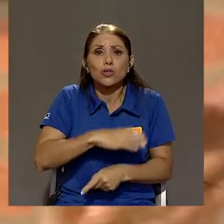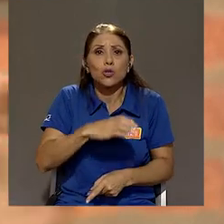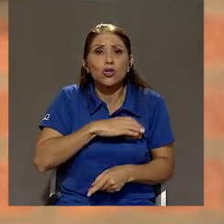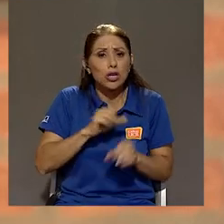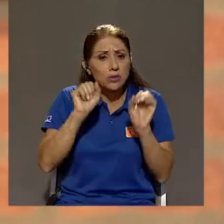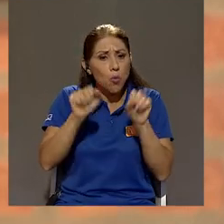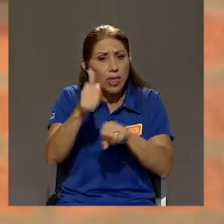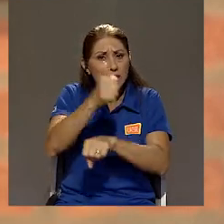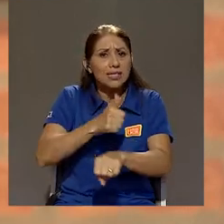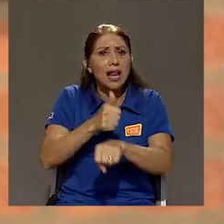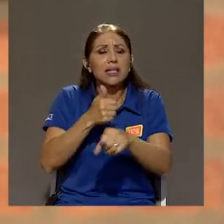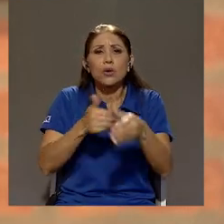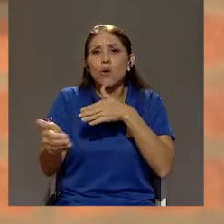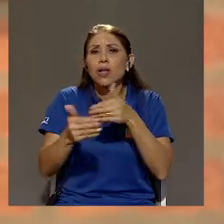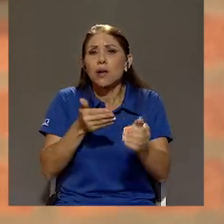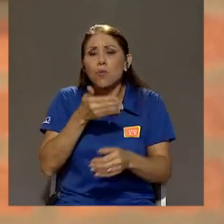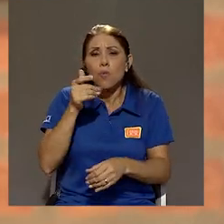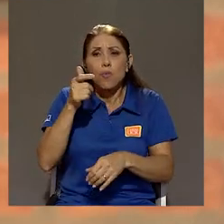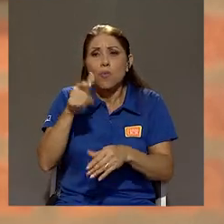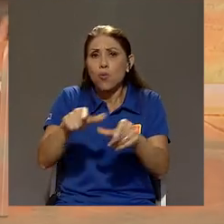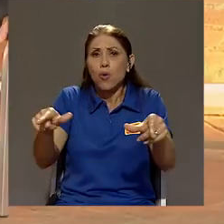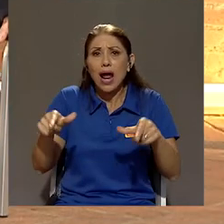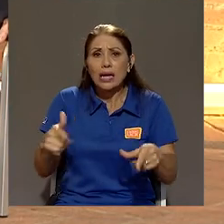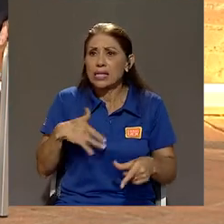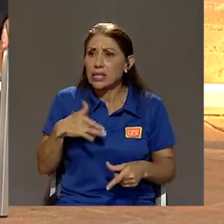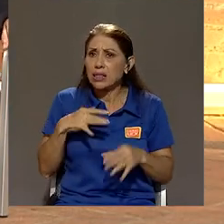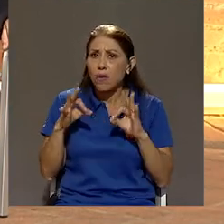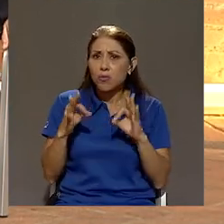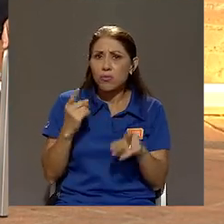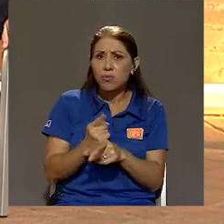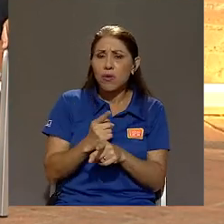es totalmente amenazante en este momento y está descartado. Y eso